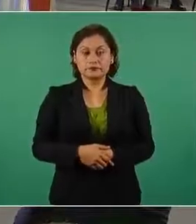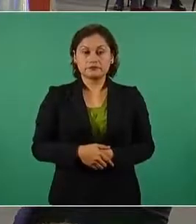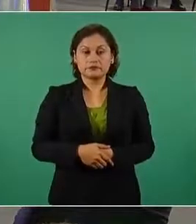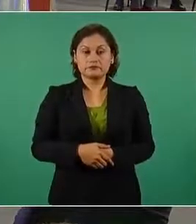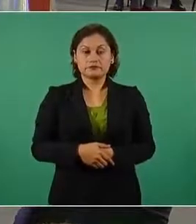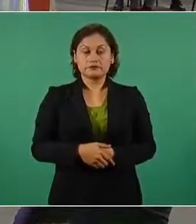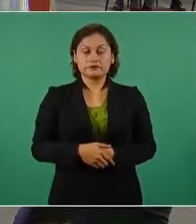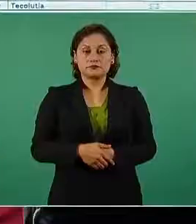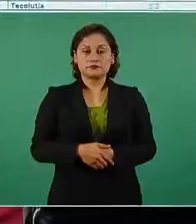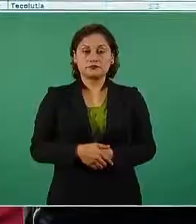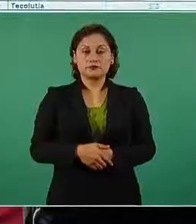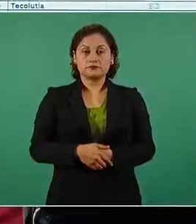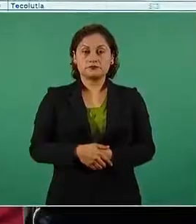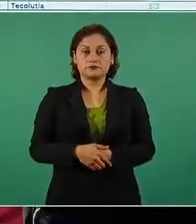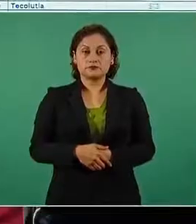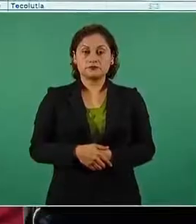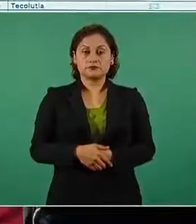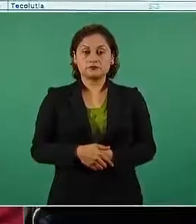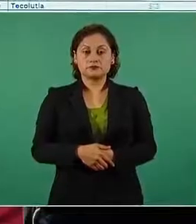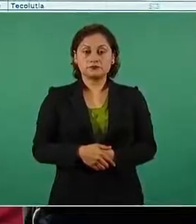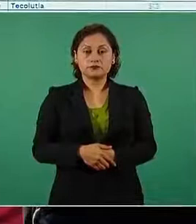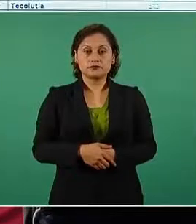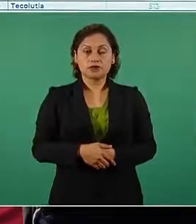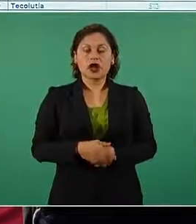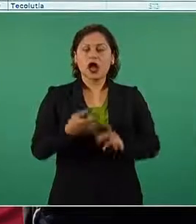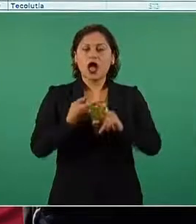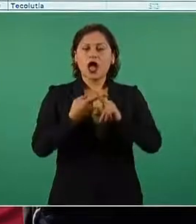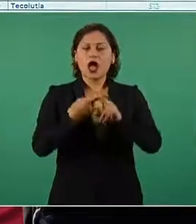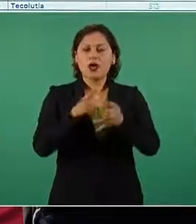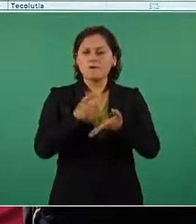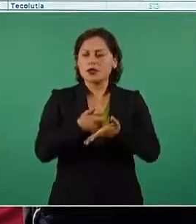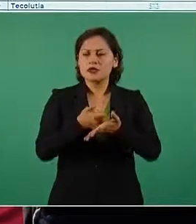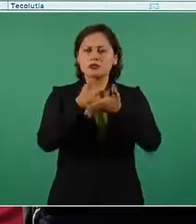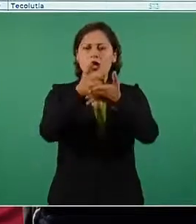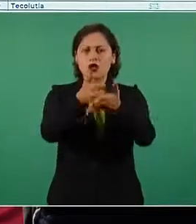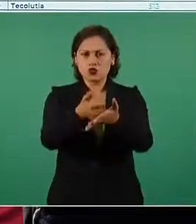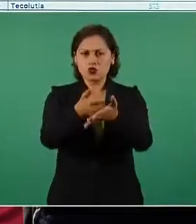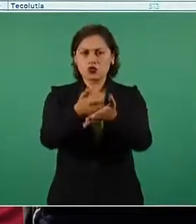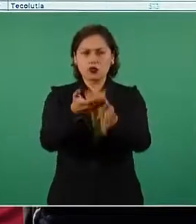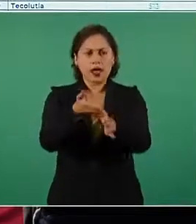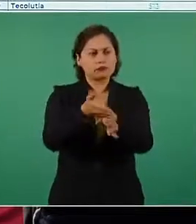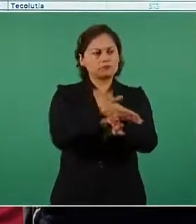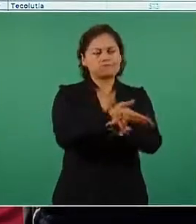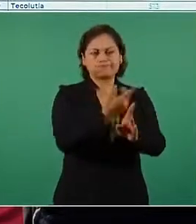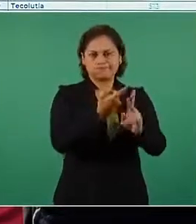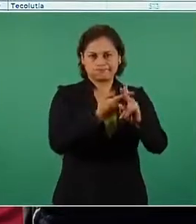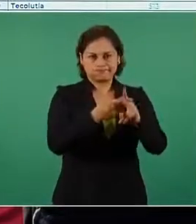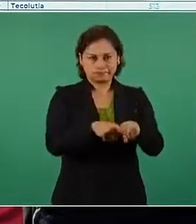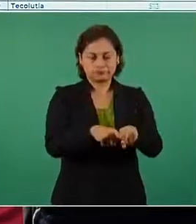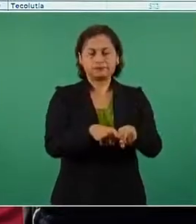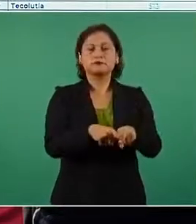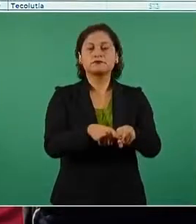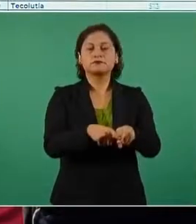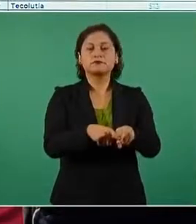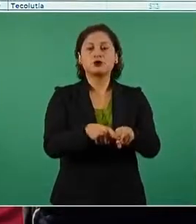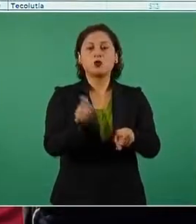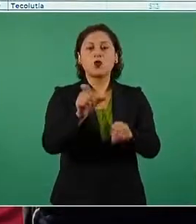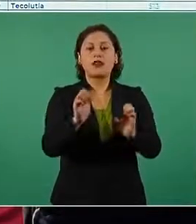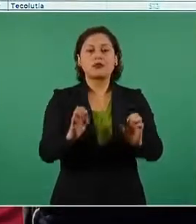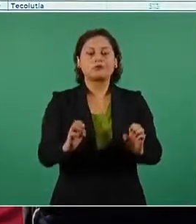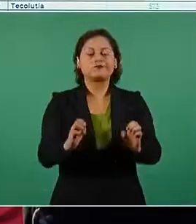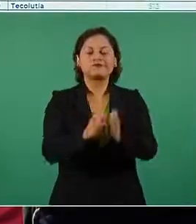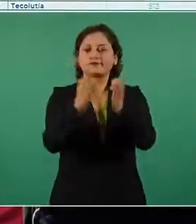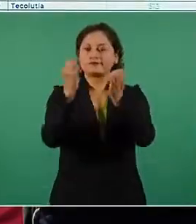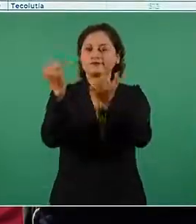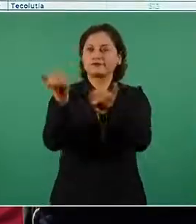primera fase de ayuda a la población, la fase más complicada, la fase de emergencia,